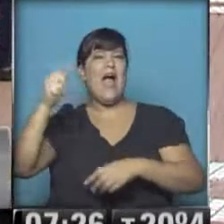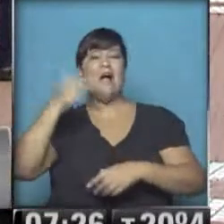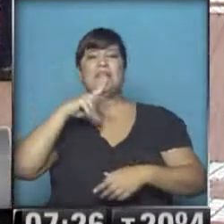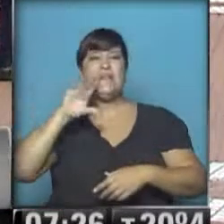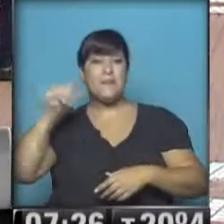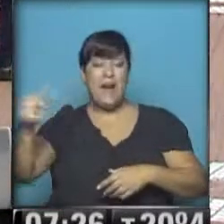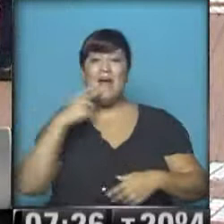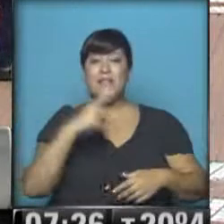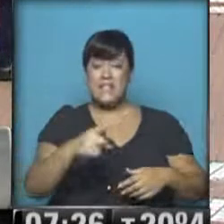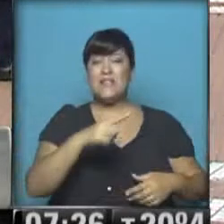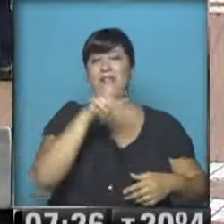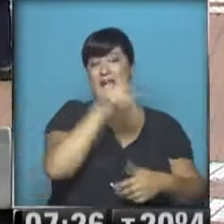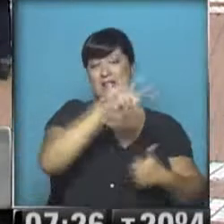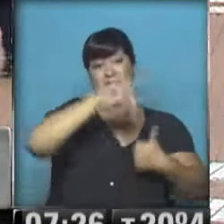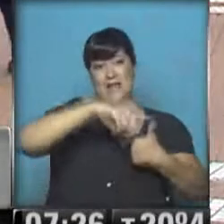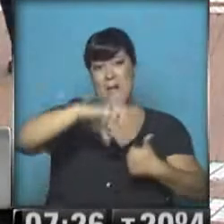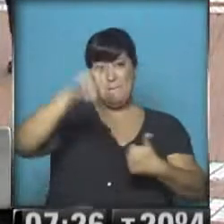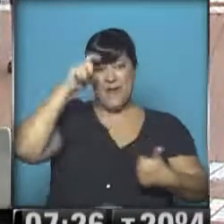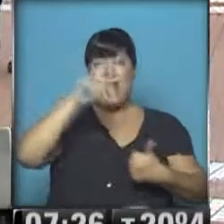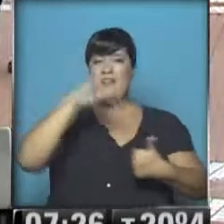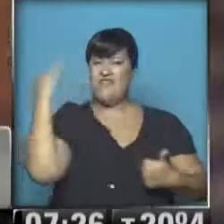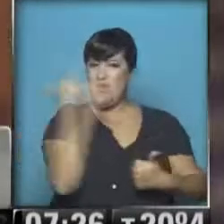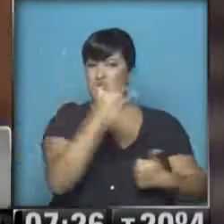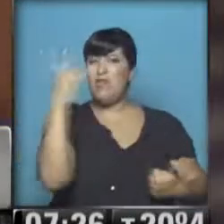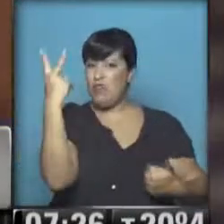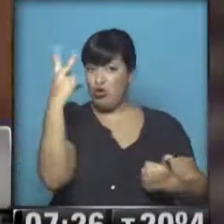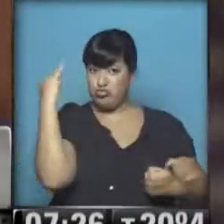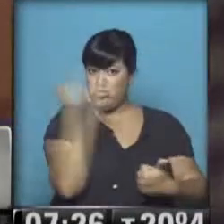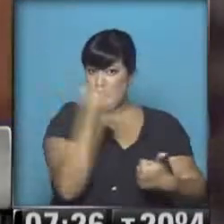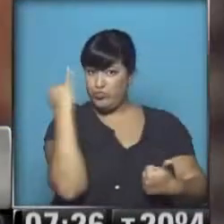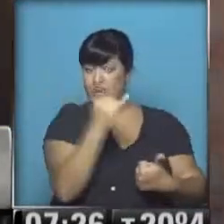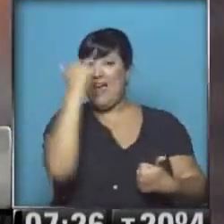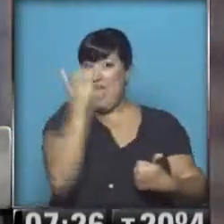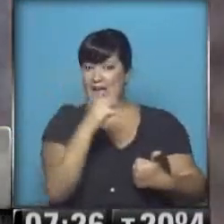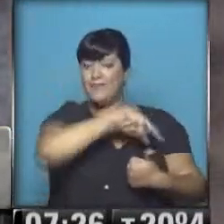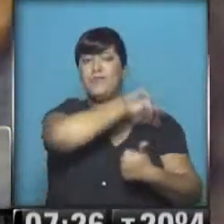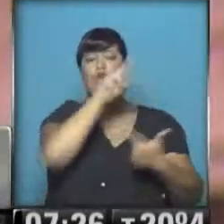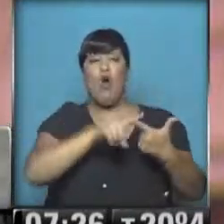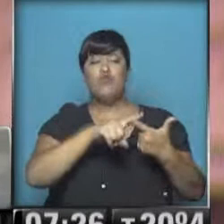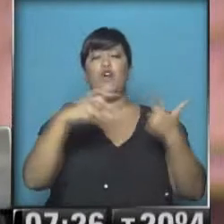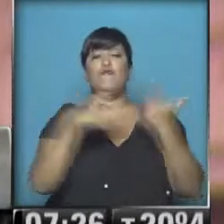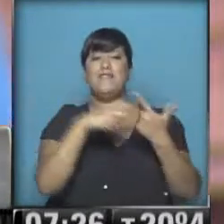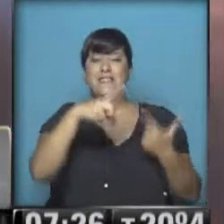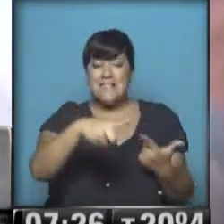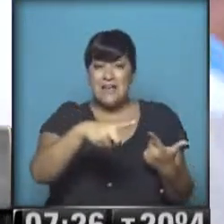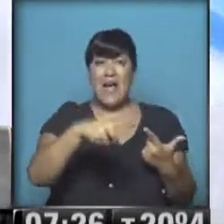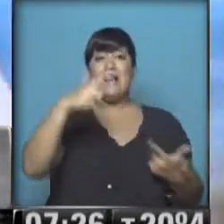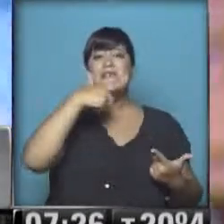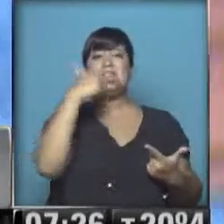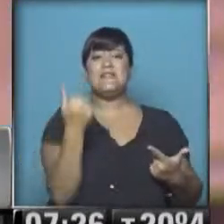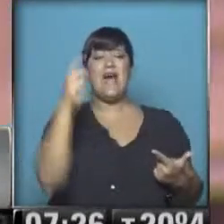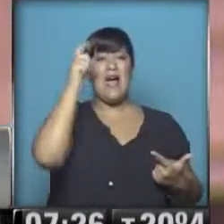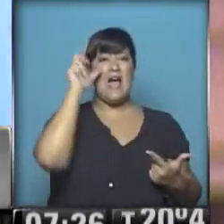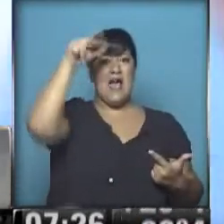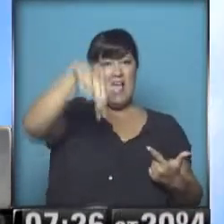los acusados de encubrimiento. Este es en el caso de Ple. Por ejemplo, en el caso del fiscal Ricardo Sáenz, fiscal